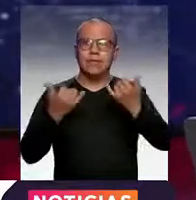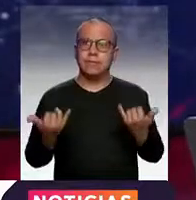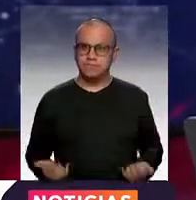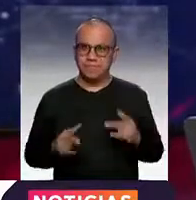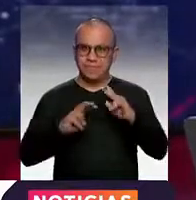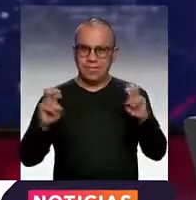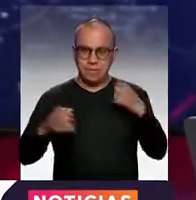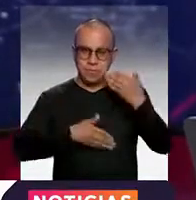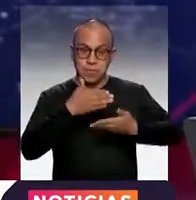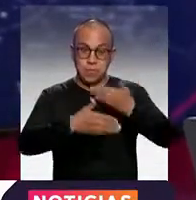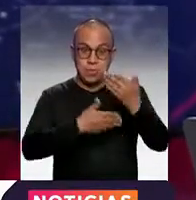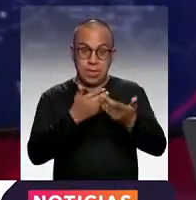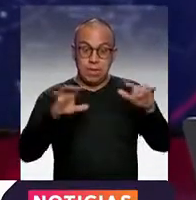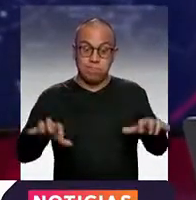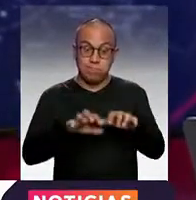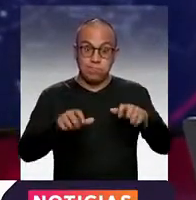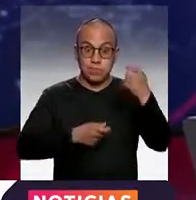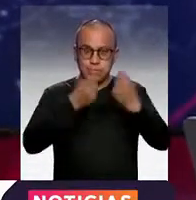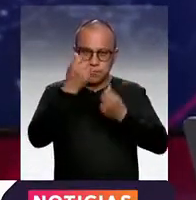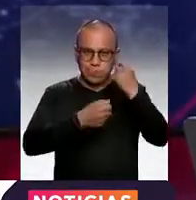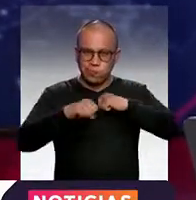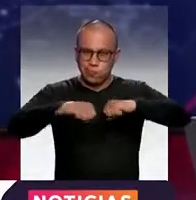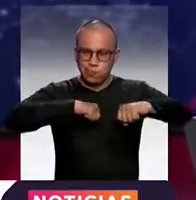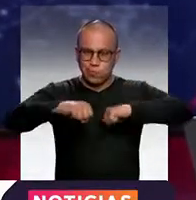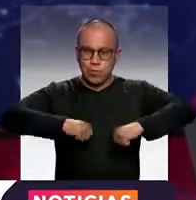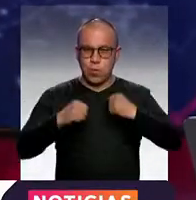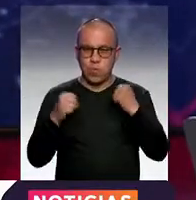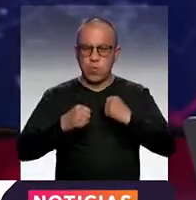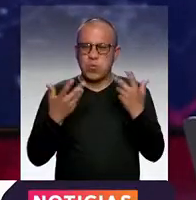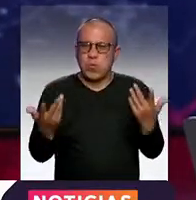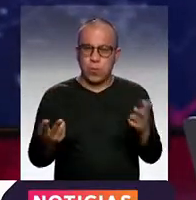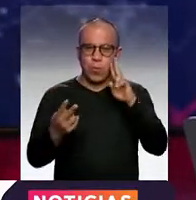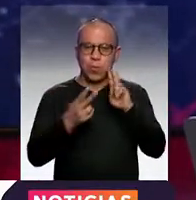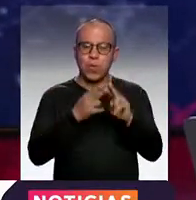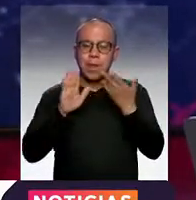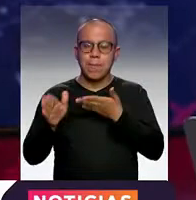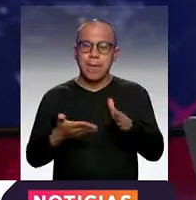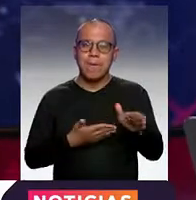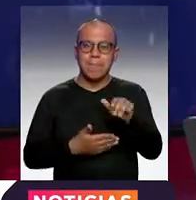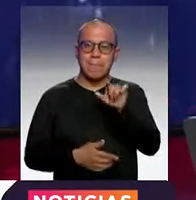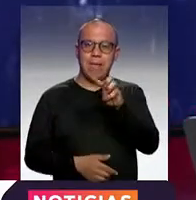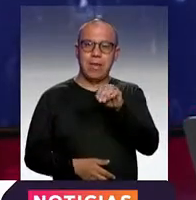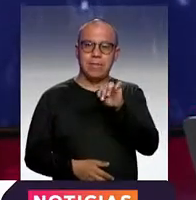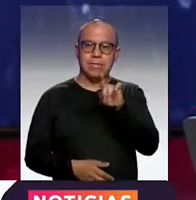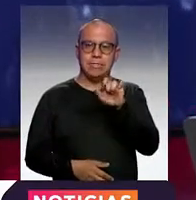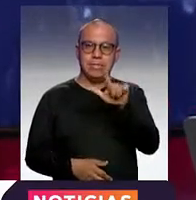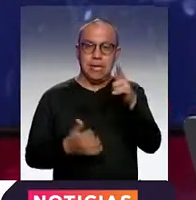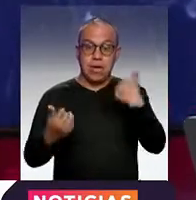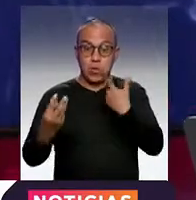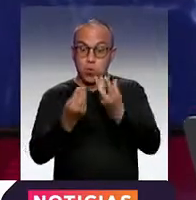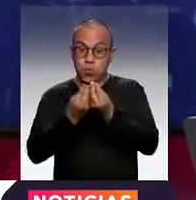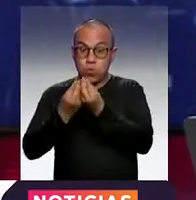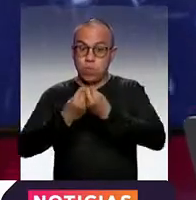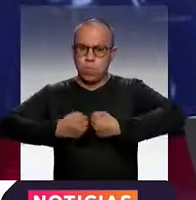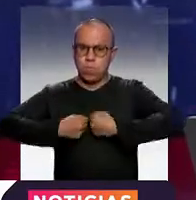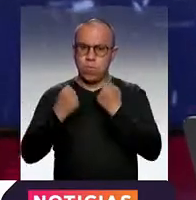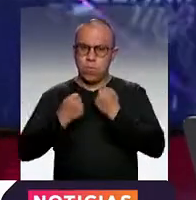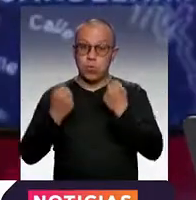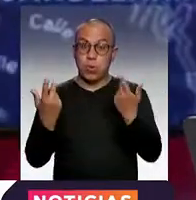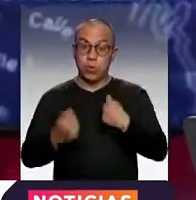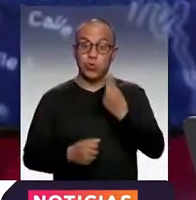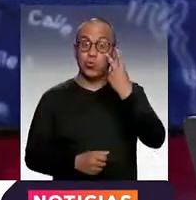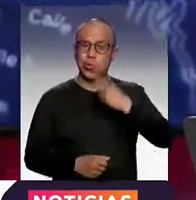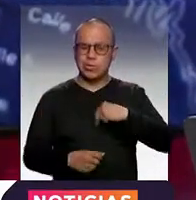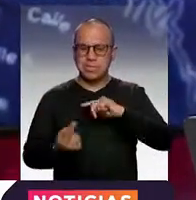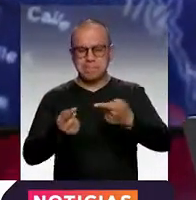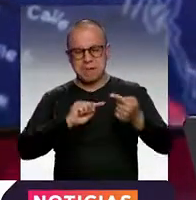La sanción pasará el Plan de Reactivación Económica de Bogotá, más conocido como Plan Marshall, que fue aprobado en el Consejo de Bogotá después de 2 días